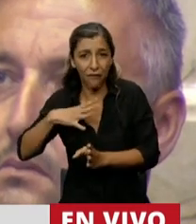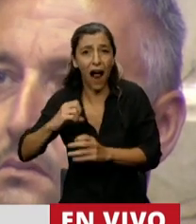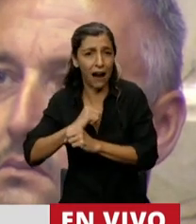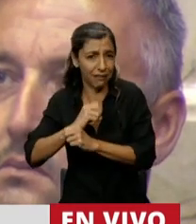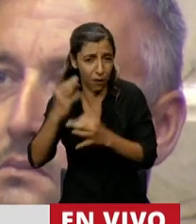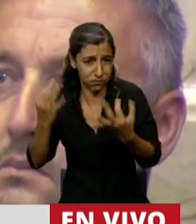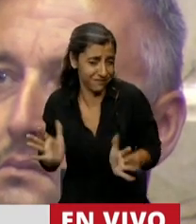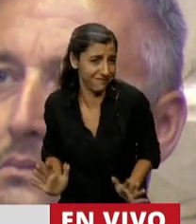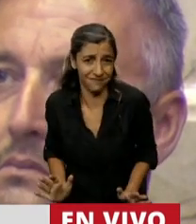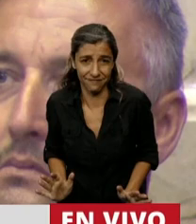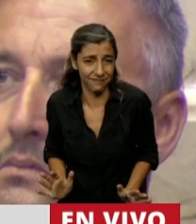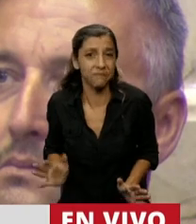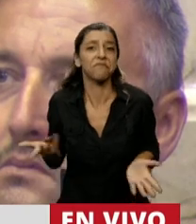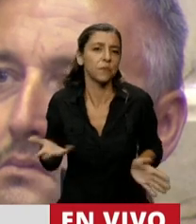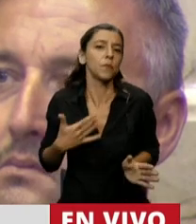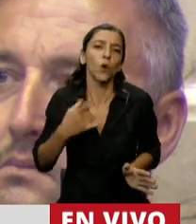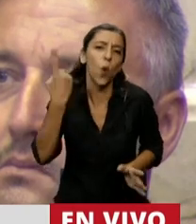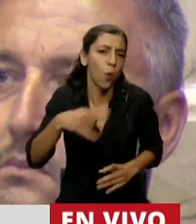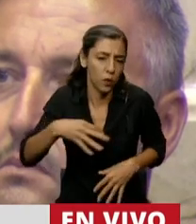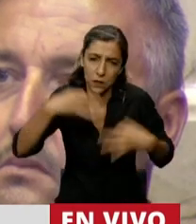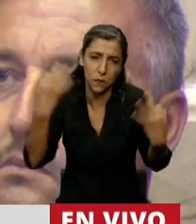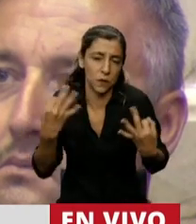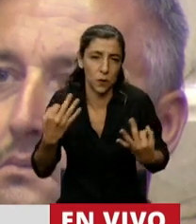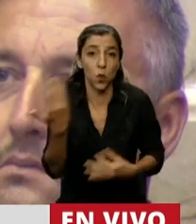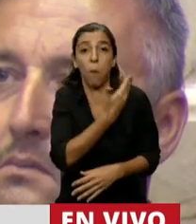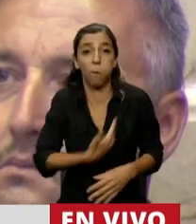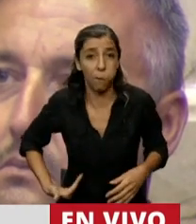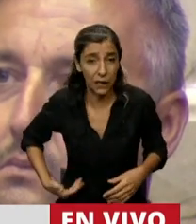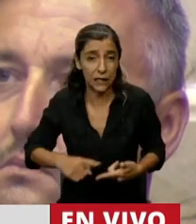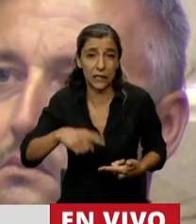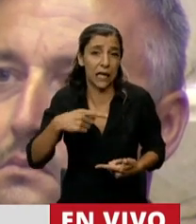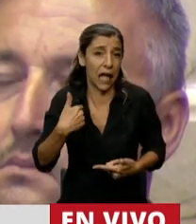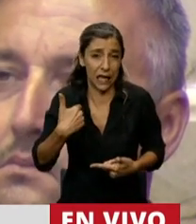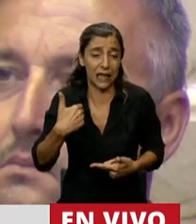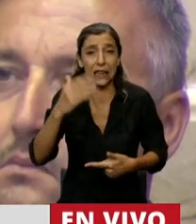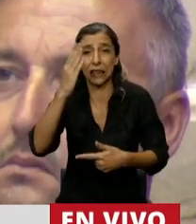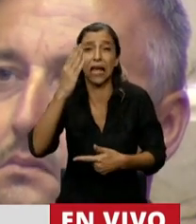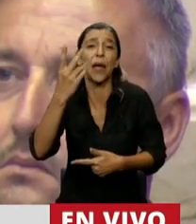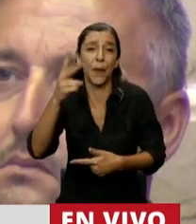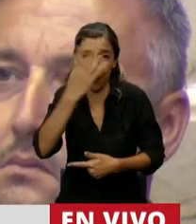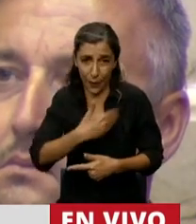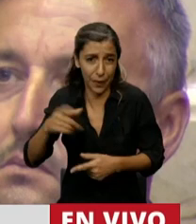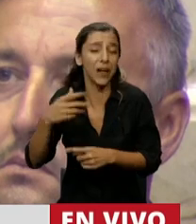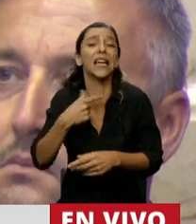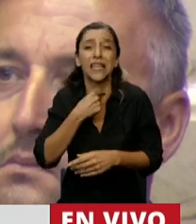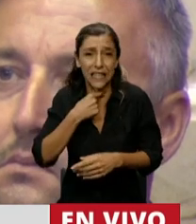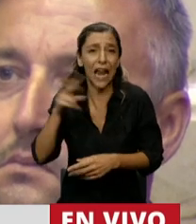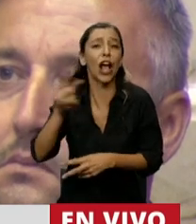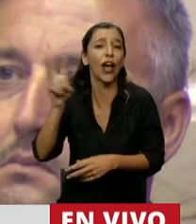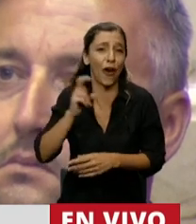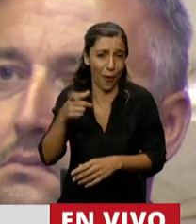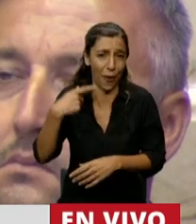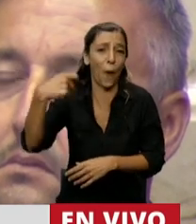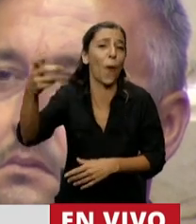dos jubilaciones, la de él y la del expresidente. Pero hay más también. Defienden que Vudú siga cobrando